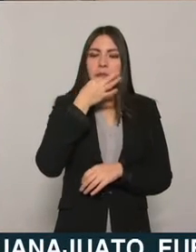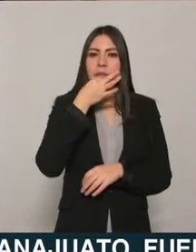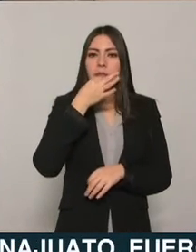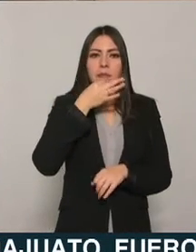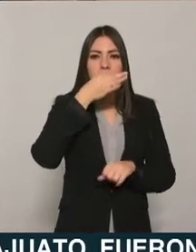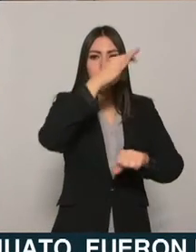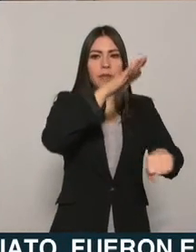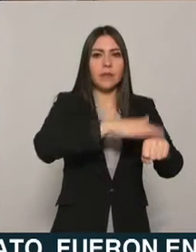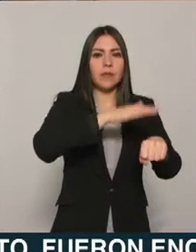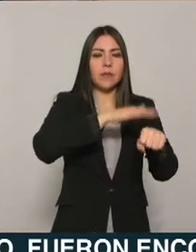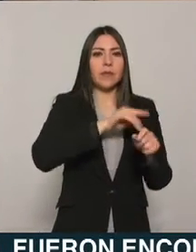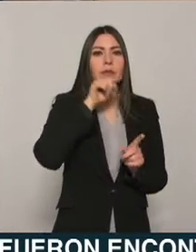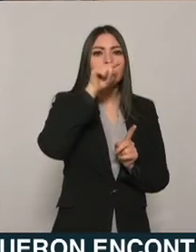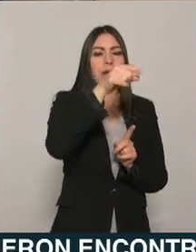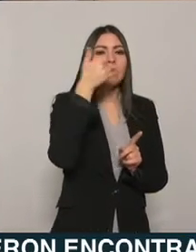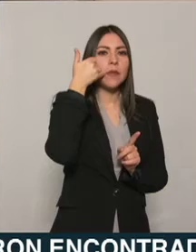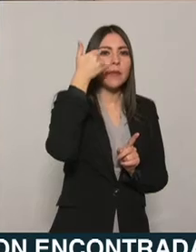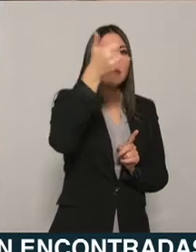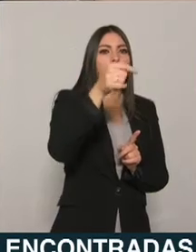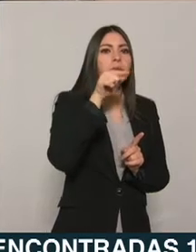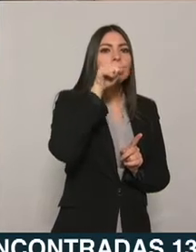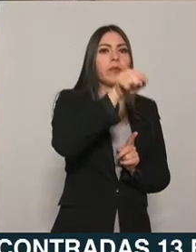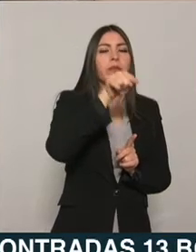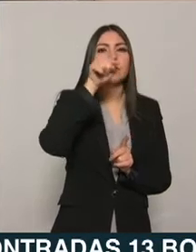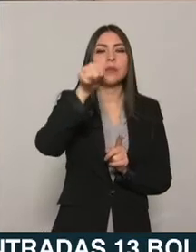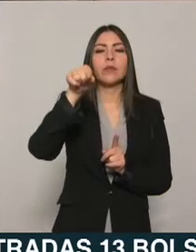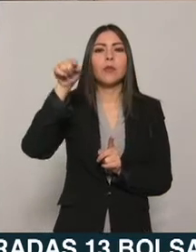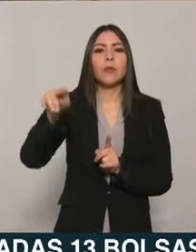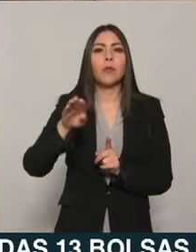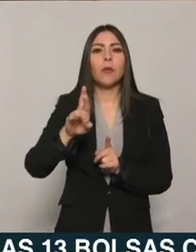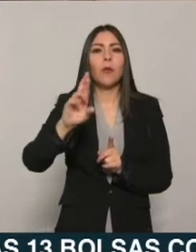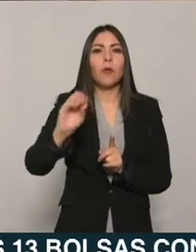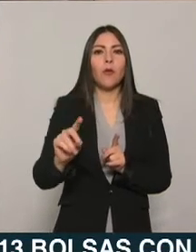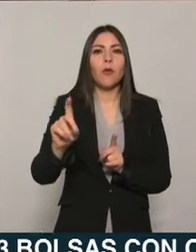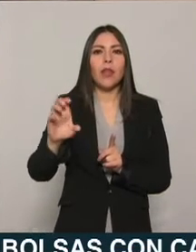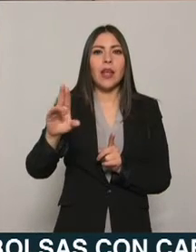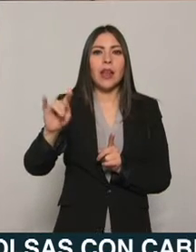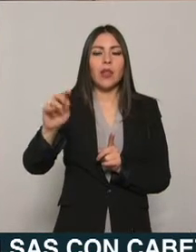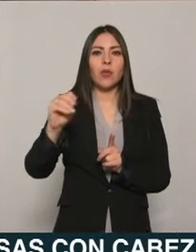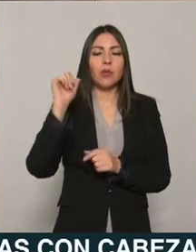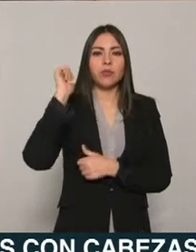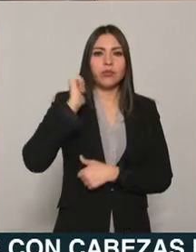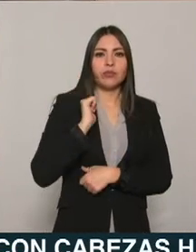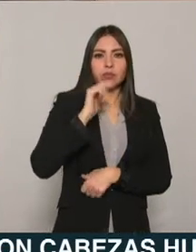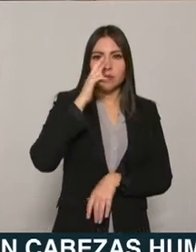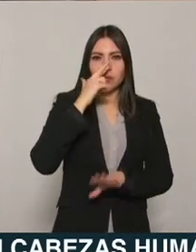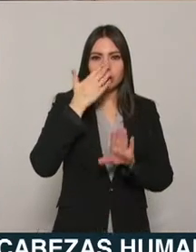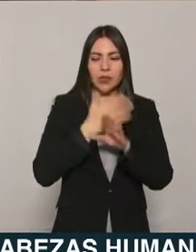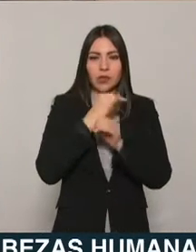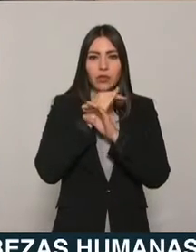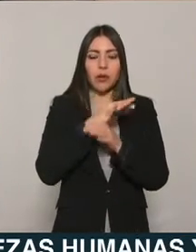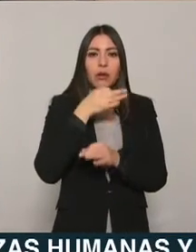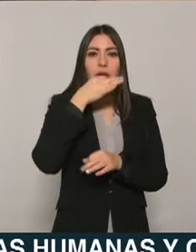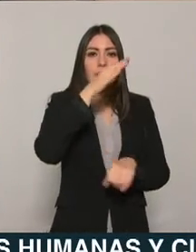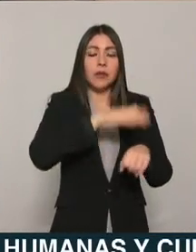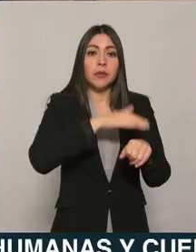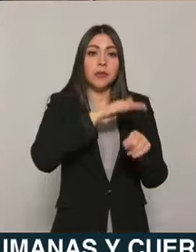a los diferentes buros de crédito que esta persona